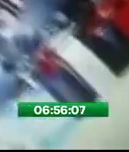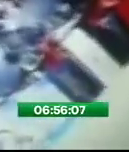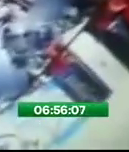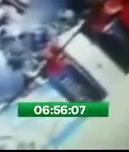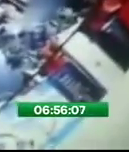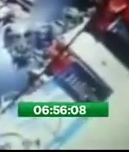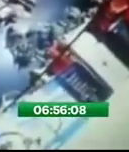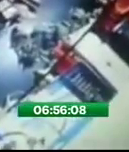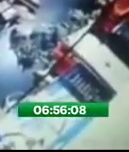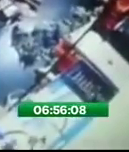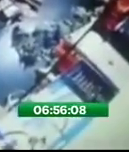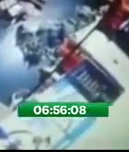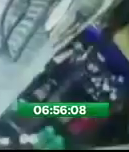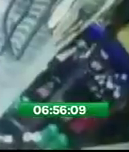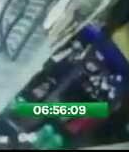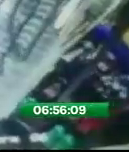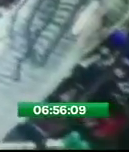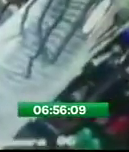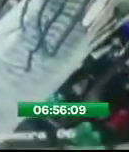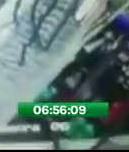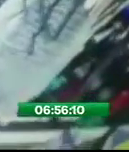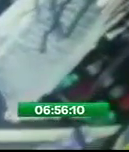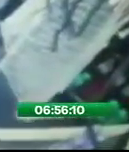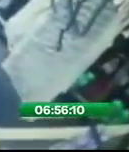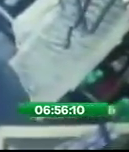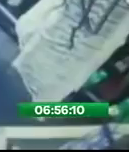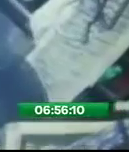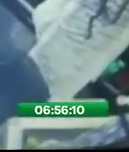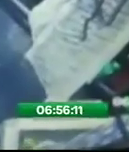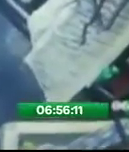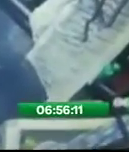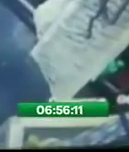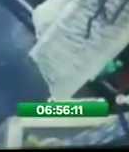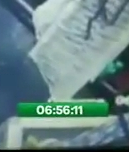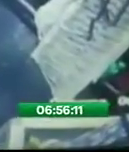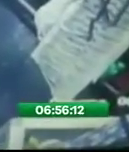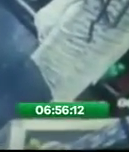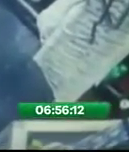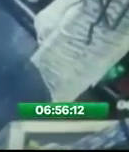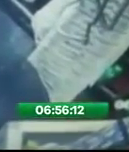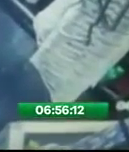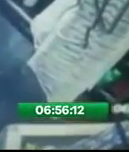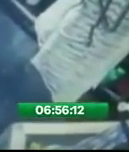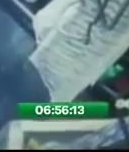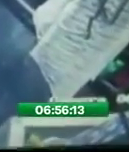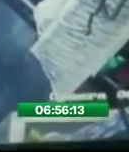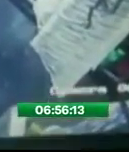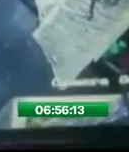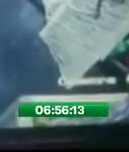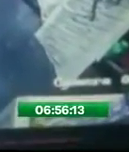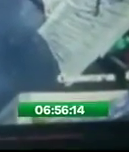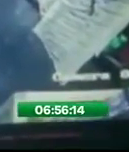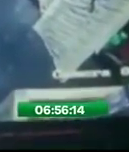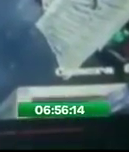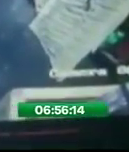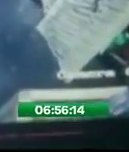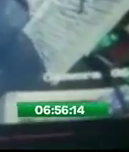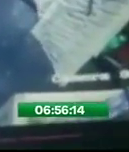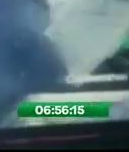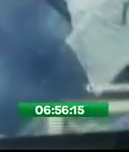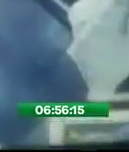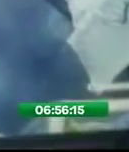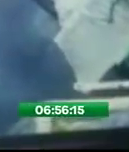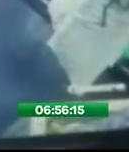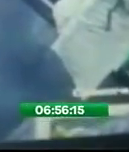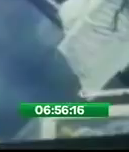no. ¡Gil del Perejil! Eso, Gilberto. Ese. ¡Gilberto! Y no es Santa Rosa. No es Santa Rosa. ¡Gil del Perejil! Sí, Santa Rosa